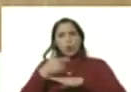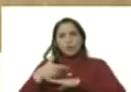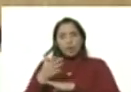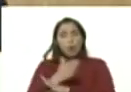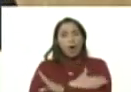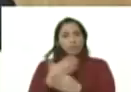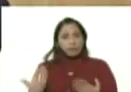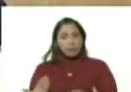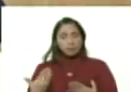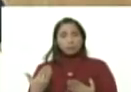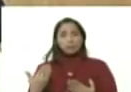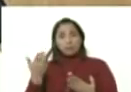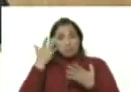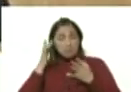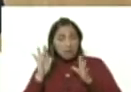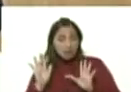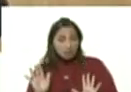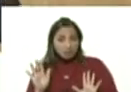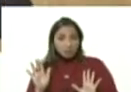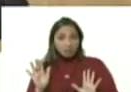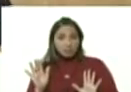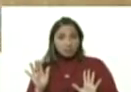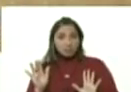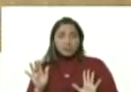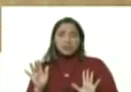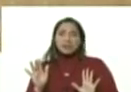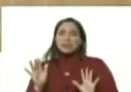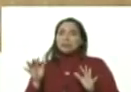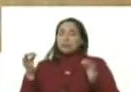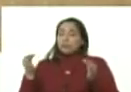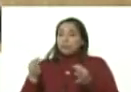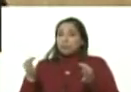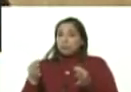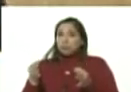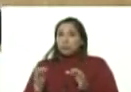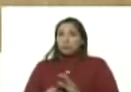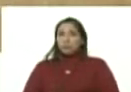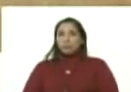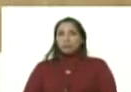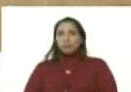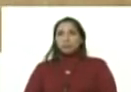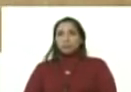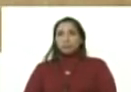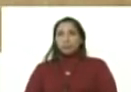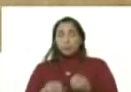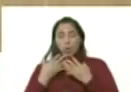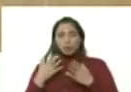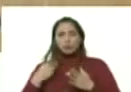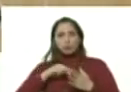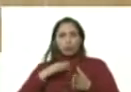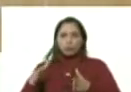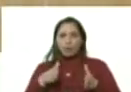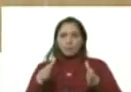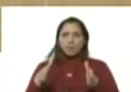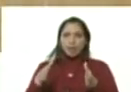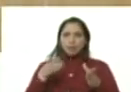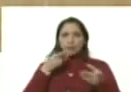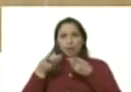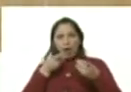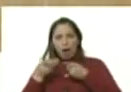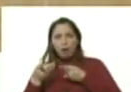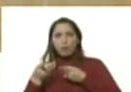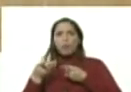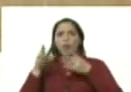previamente. Pareciera que la realpolitik, la realidad habla, y bueno, vamos a transitar el camino del diálogo, el camino